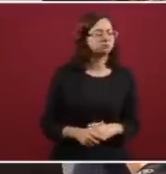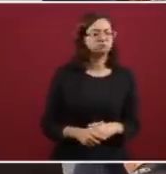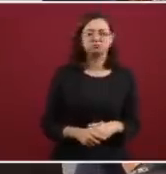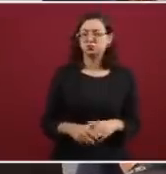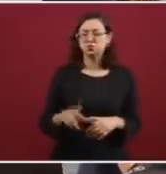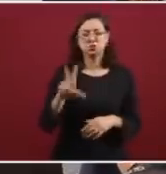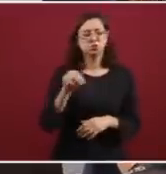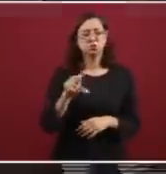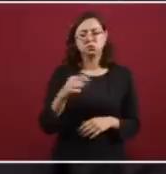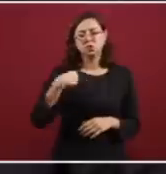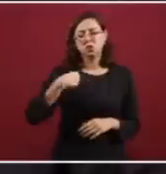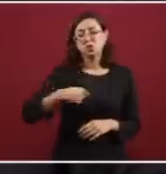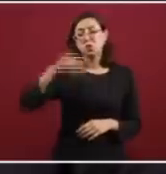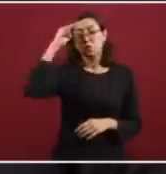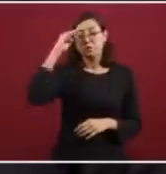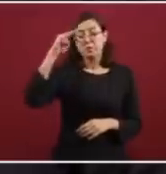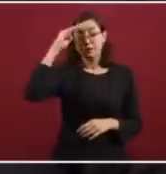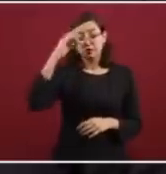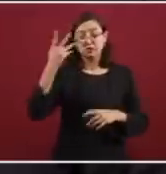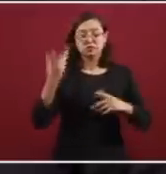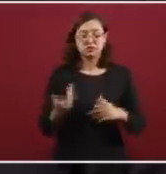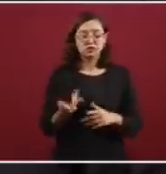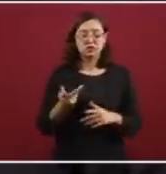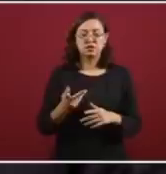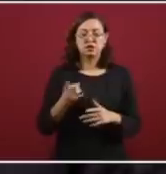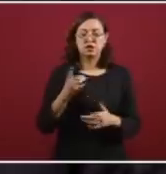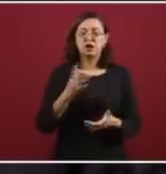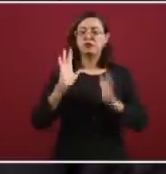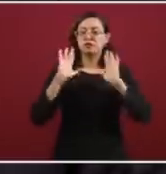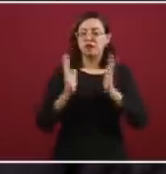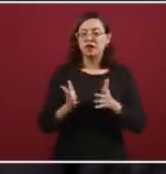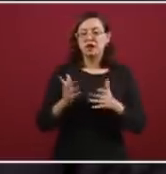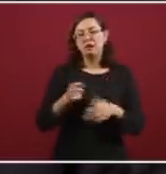que se avanzó mucho con lo de la revocación del mandato,